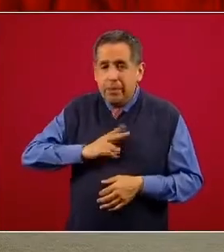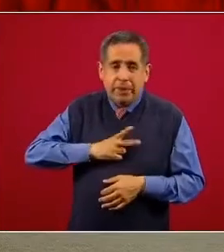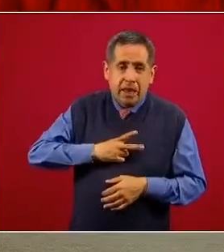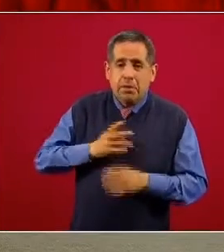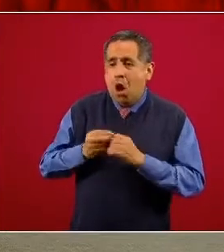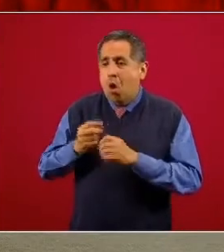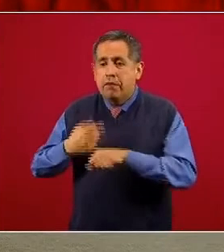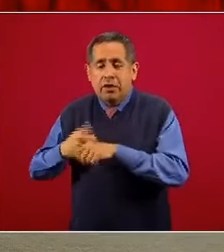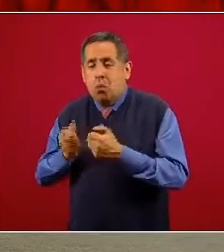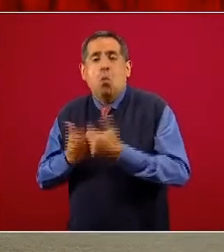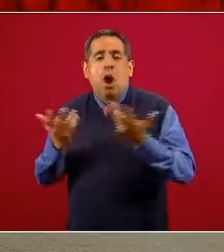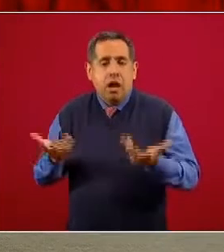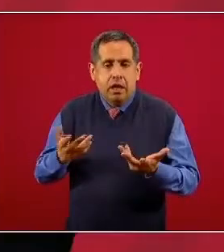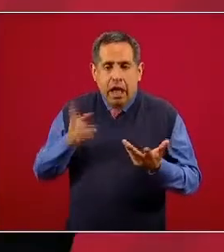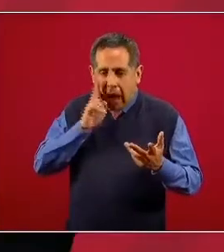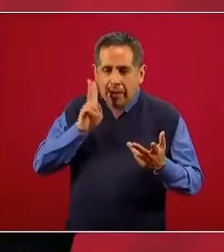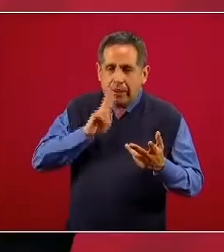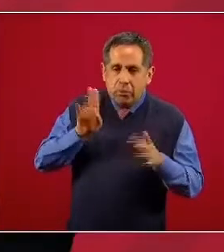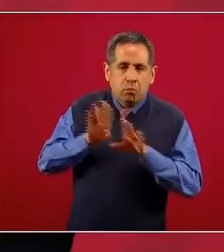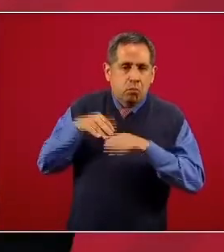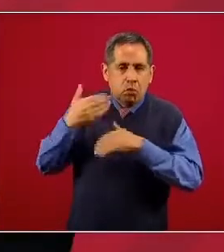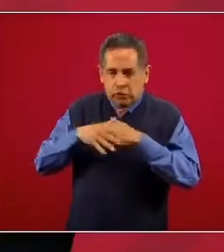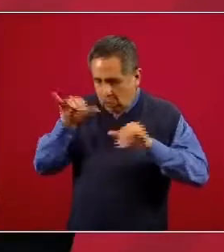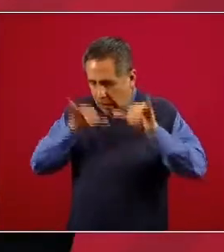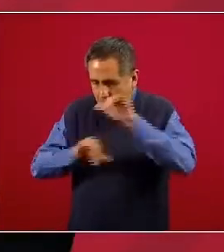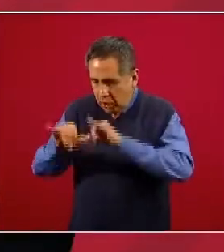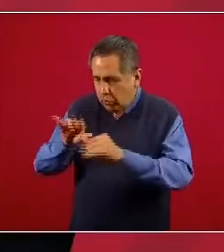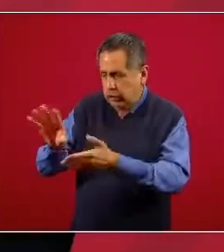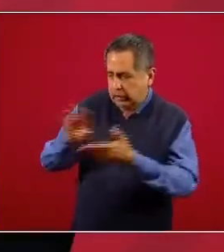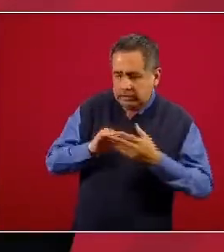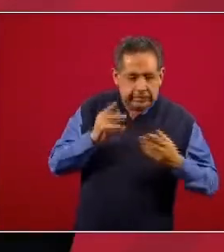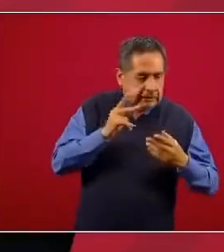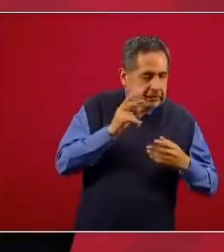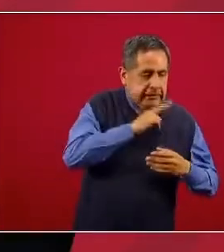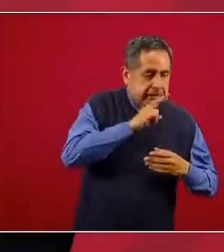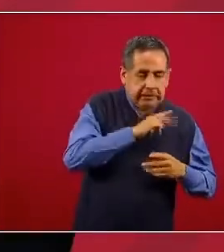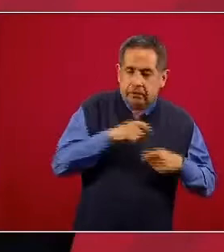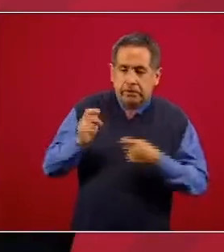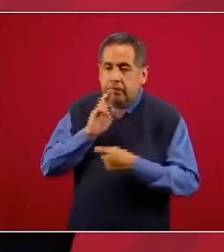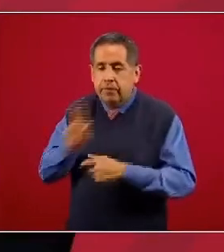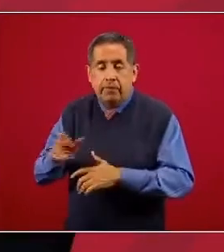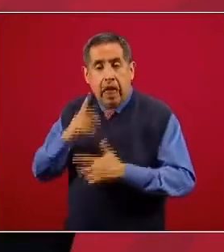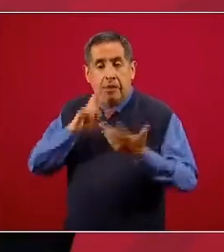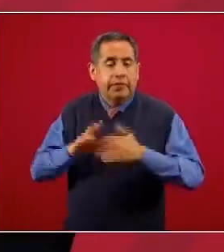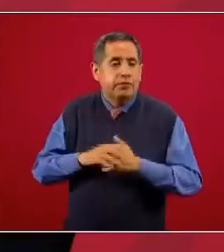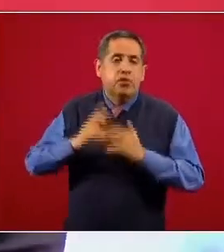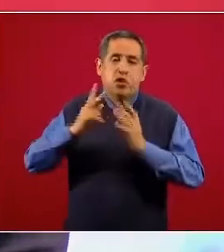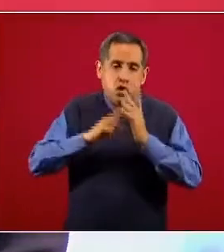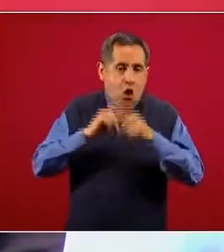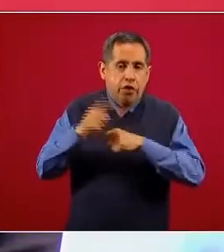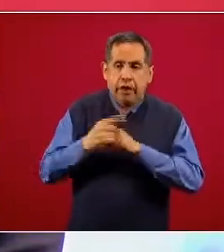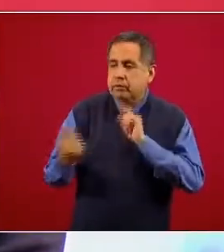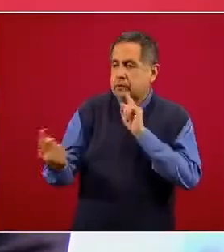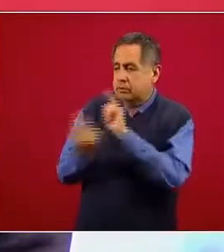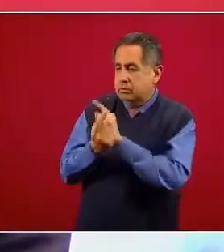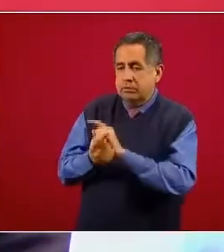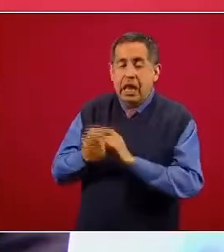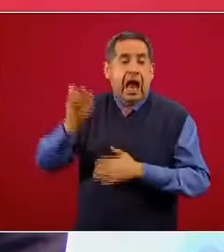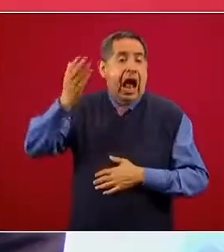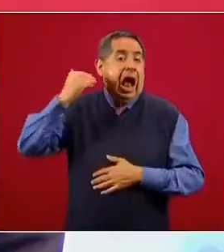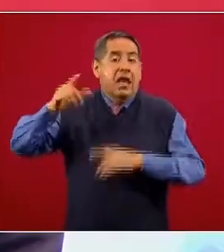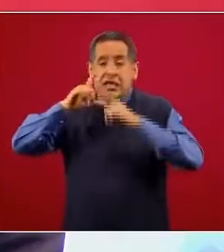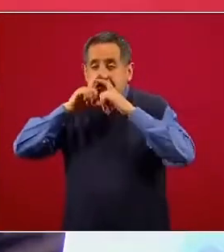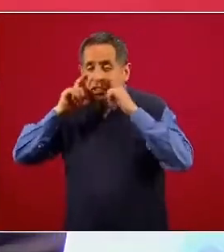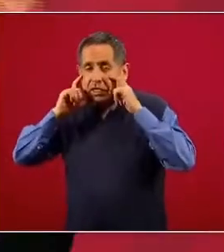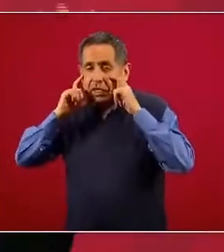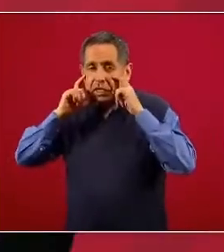momento laboratorio, que pudieran ayudarnos a esto, y también redefiniendo los triage. Cuando teníamos solo influenza y no existía